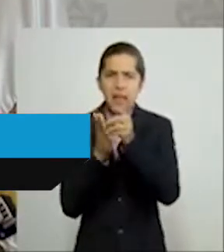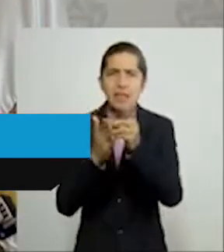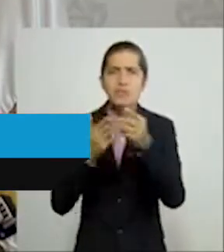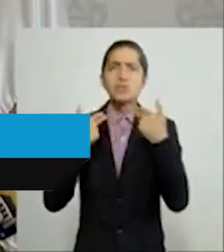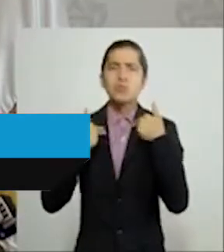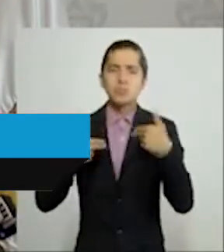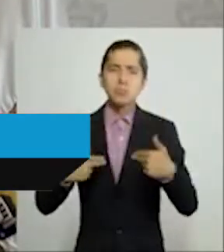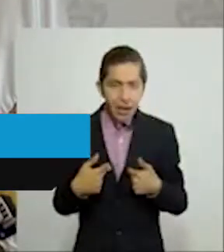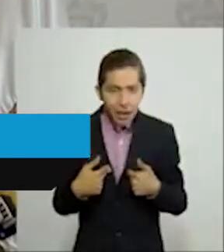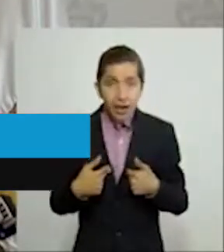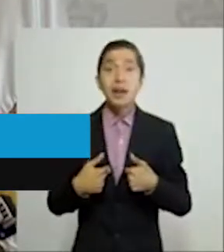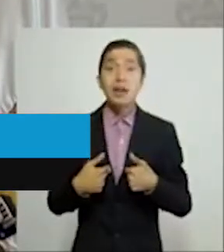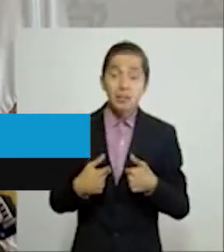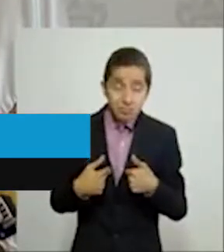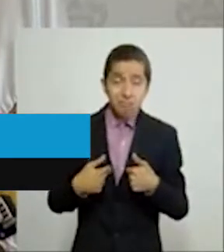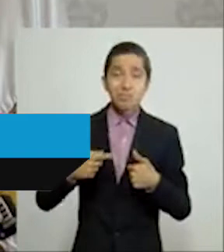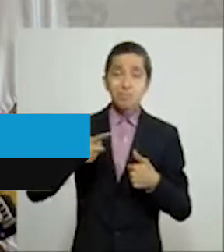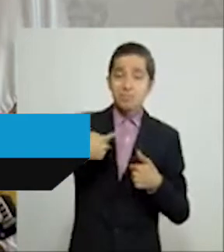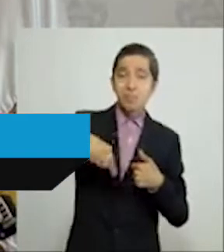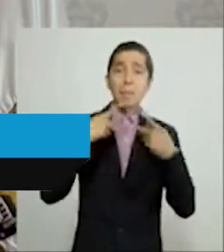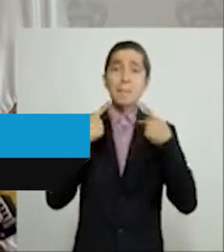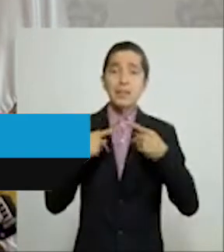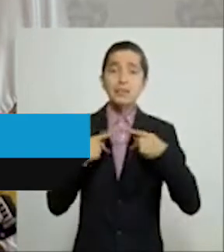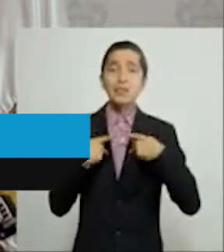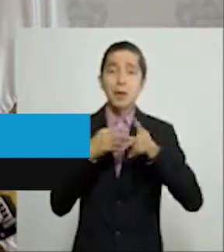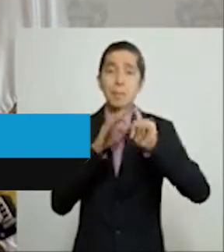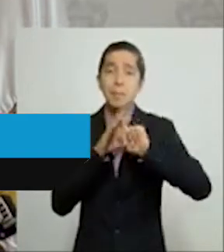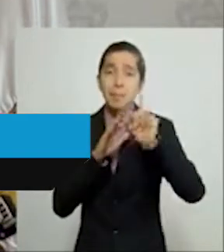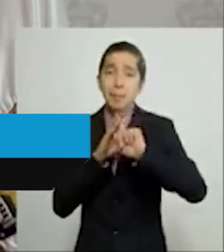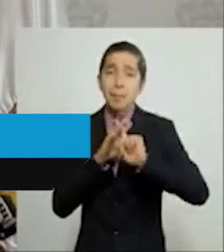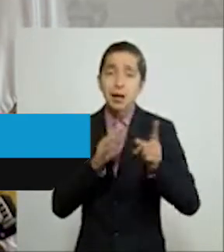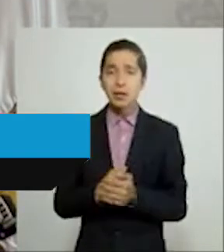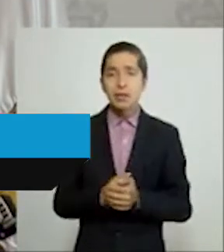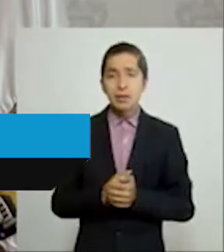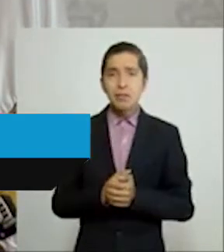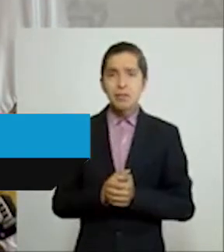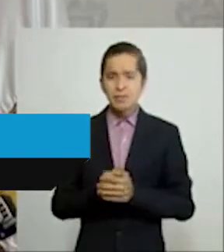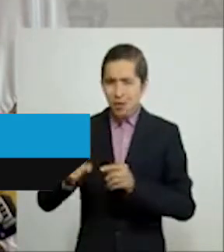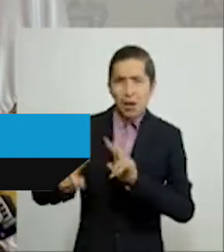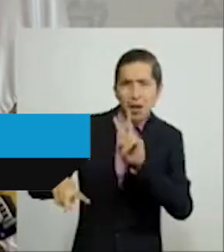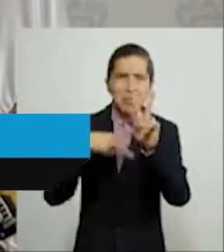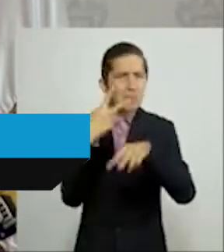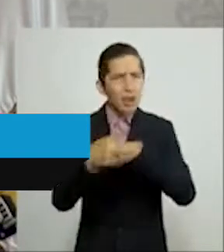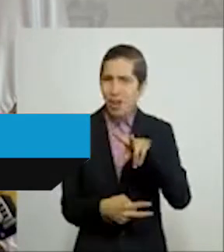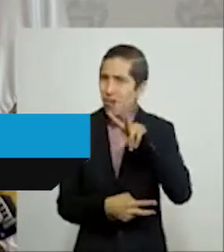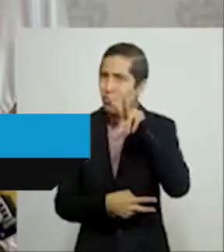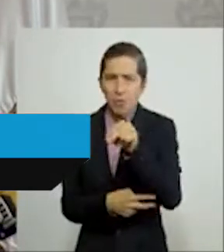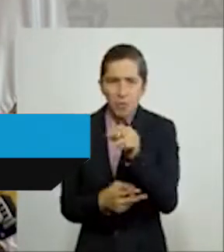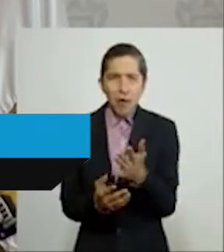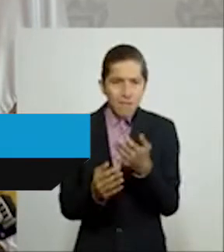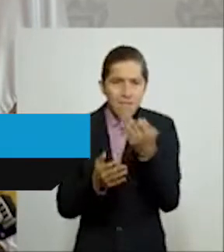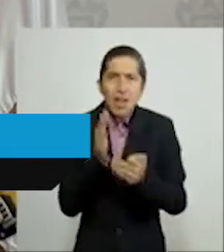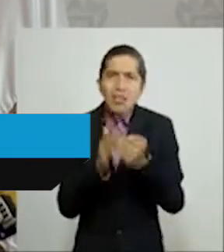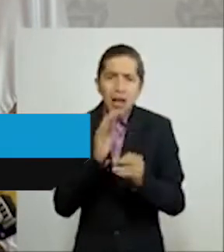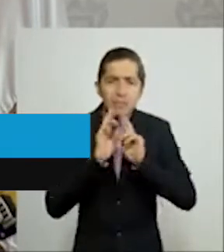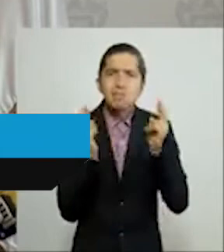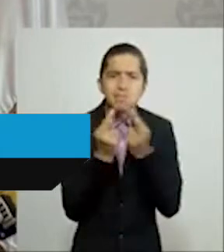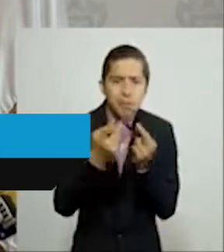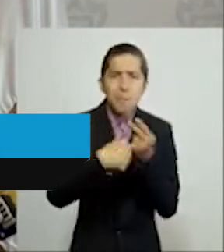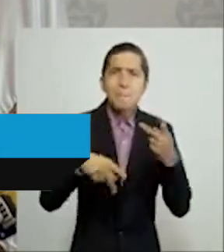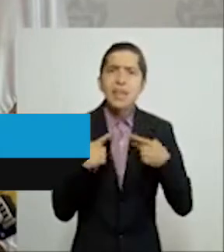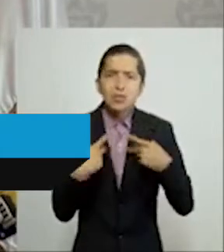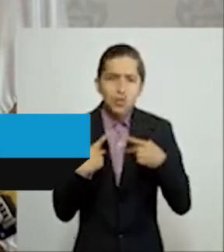Unidos a reunirse con ustedes, sino al revés, con quien ha decidido ser enemigo de los